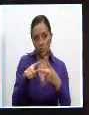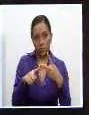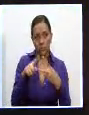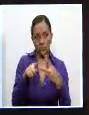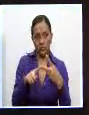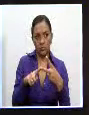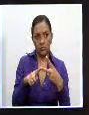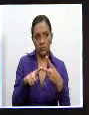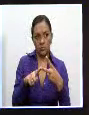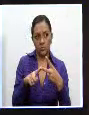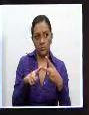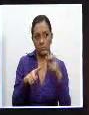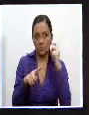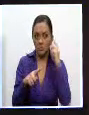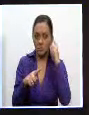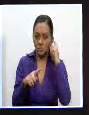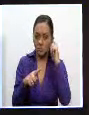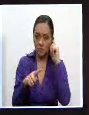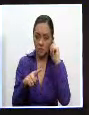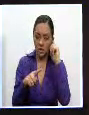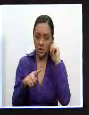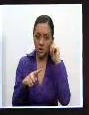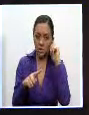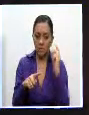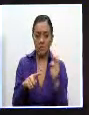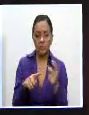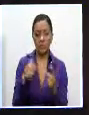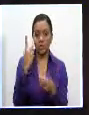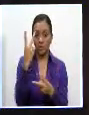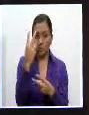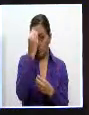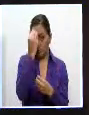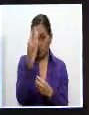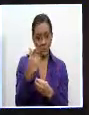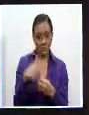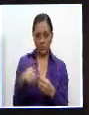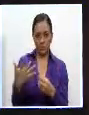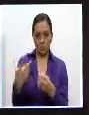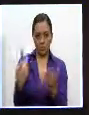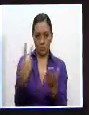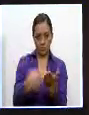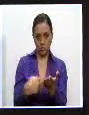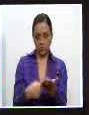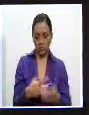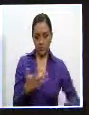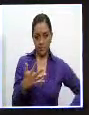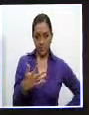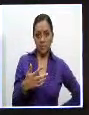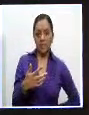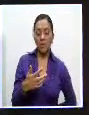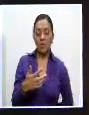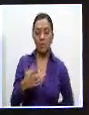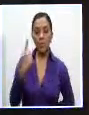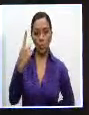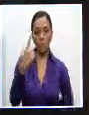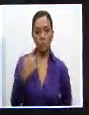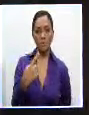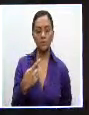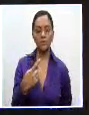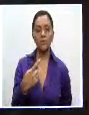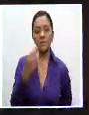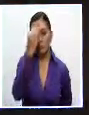por un solo en un solo debate no hay dos informes no y primero y segundo debate en el caso de los tratados internacionales hay un solo